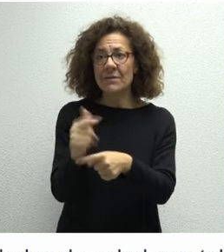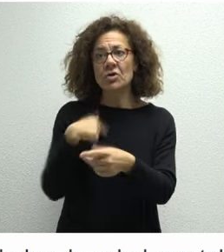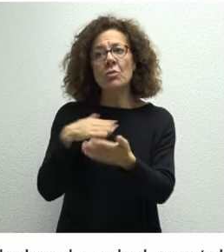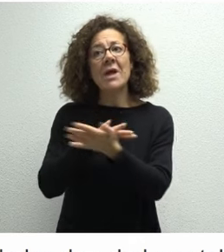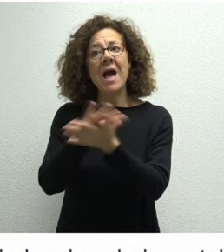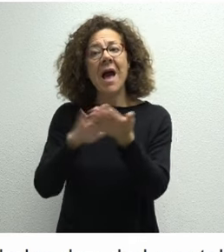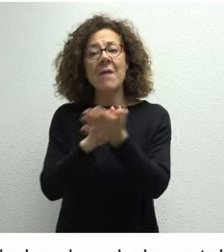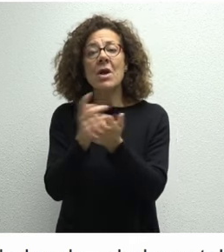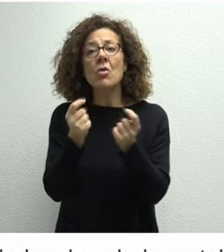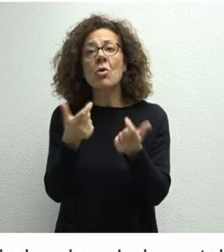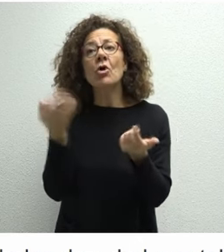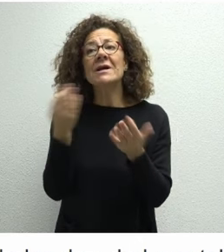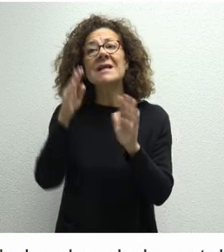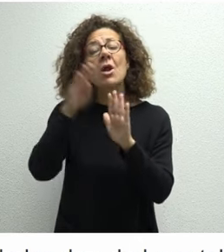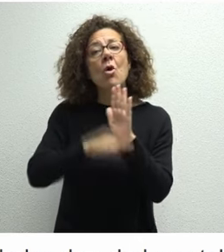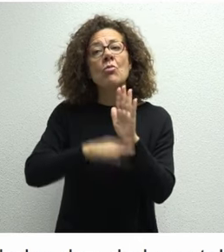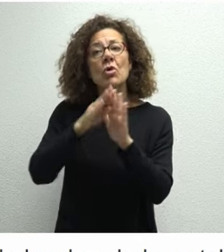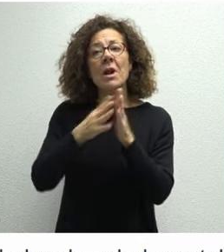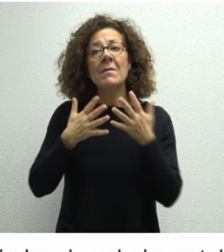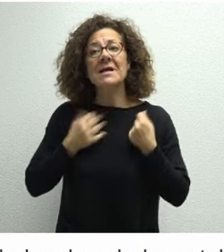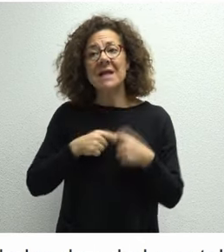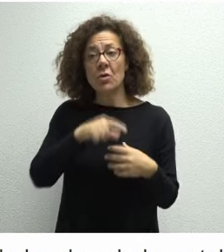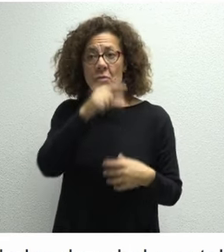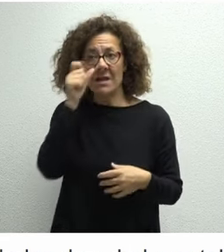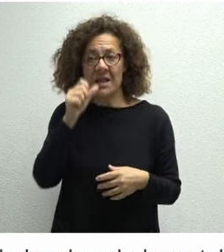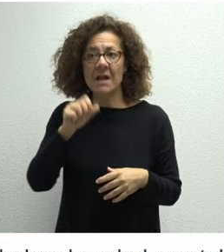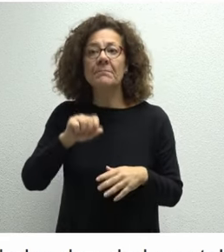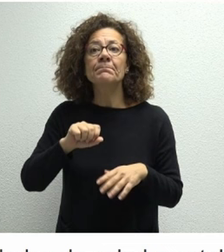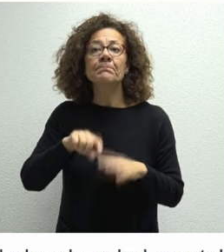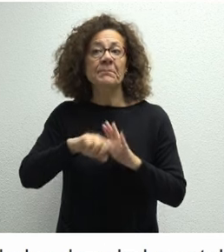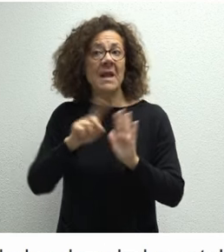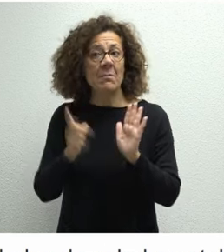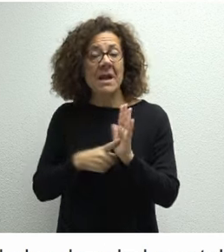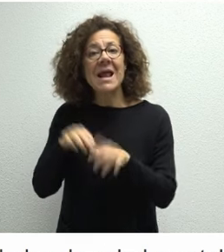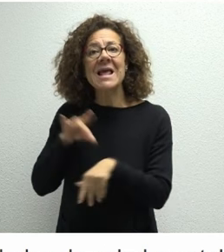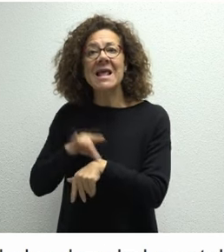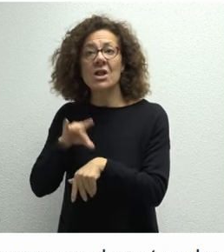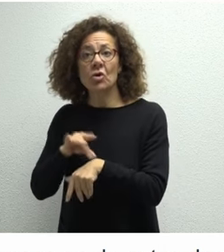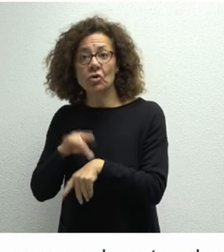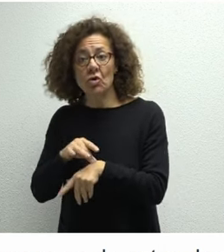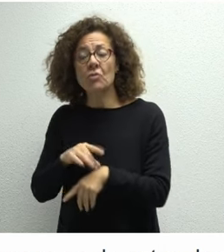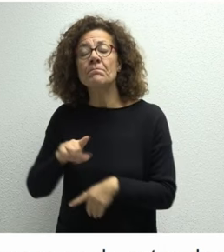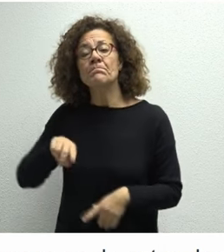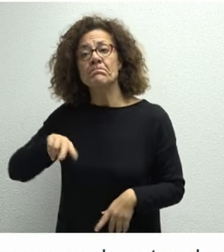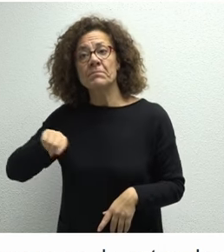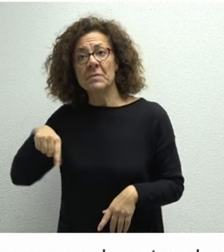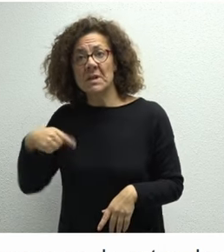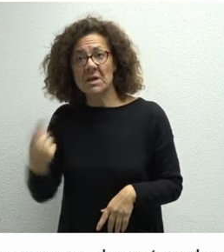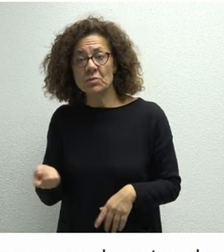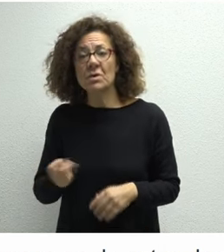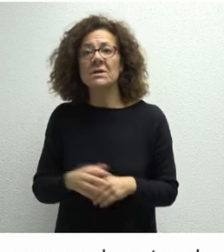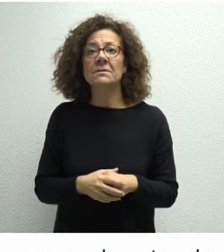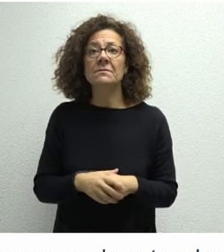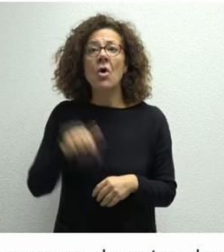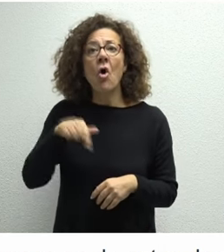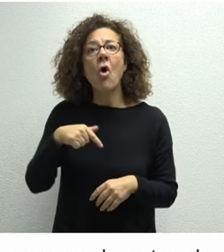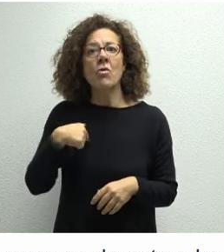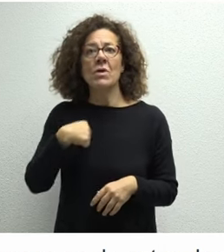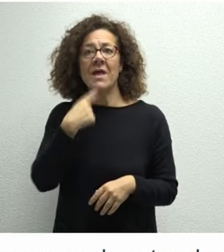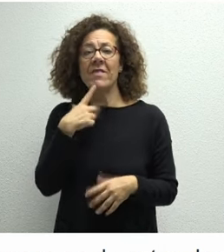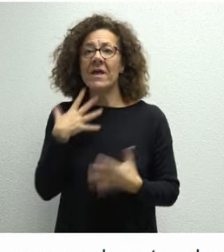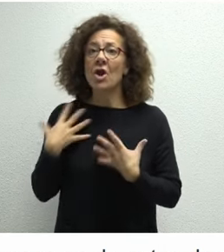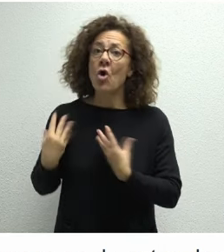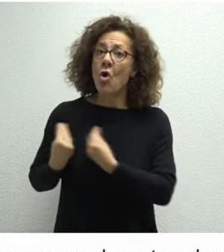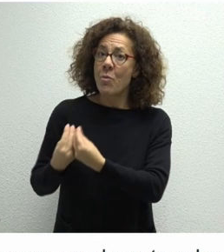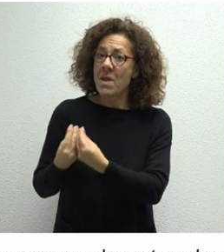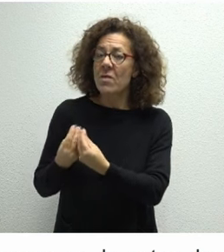contar un poco que es el programa de Salud Mental de plena y el dror Miguel Ángel Ortega Hoy puedo decir que vengo acompañada con el